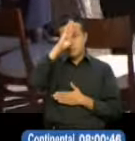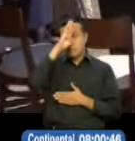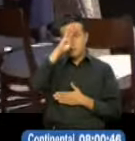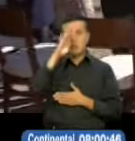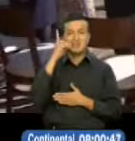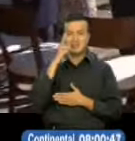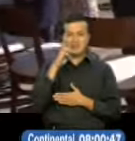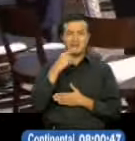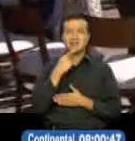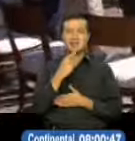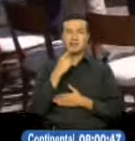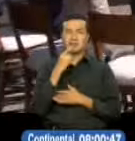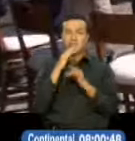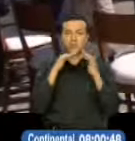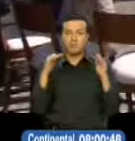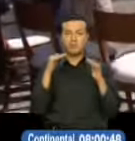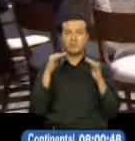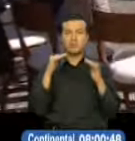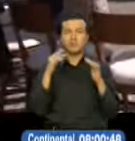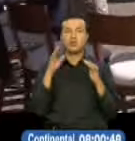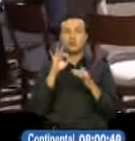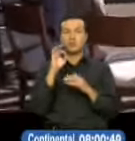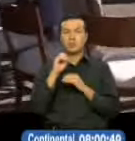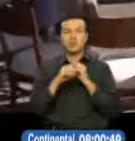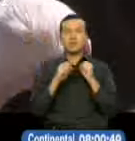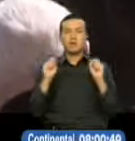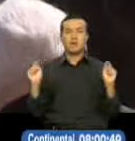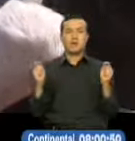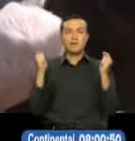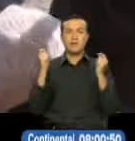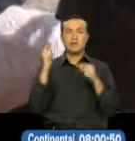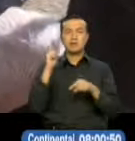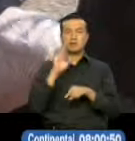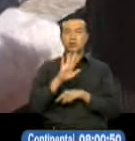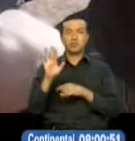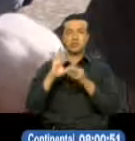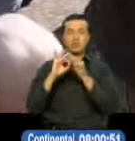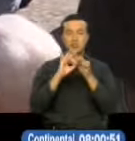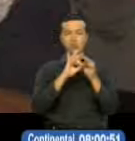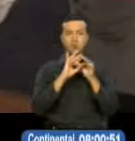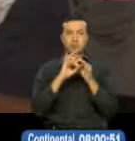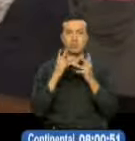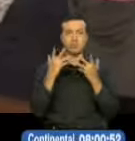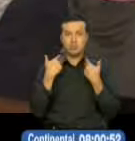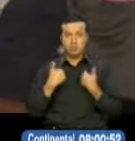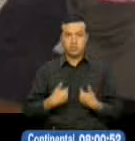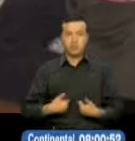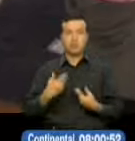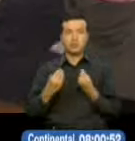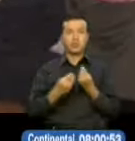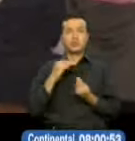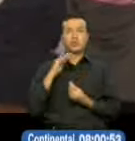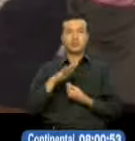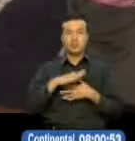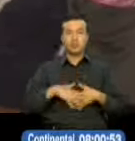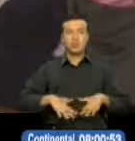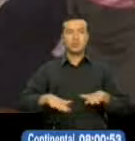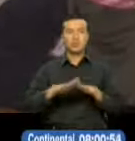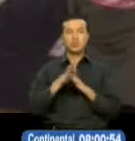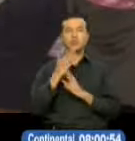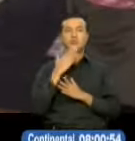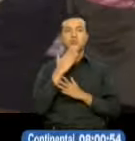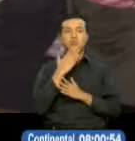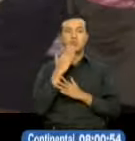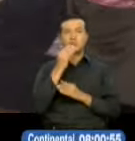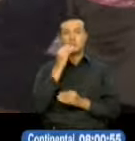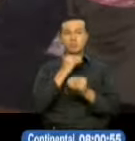su cumpleaños número 90 con una fiesta a la que no faltaron sus más cercanos colaboradores, los trajes tradicionales de su Baviera natal e incluso